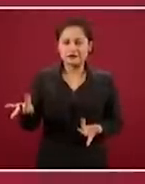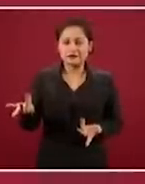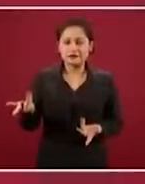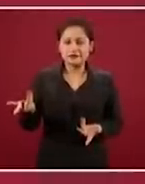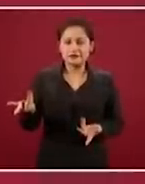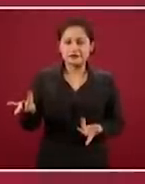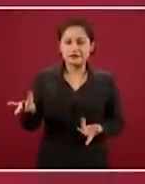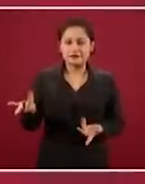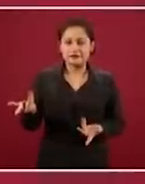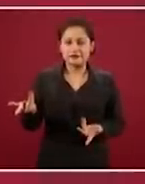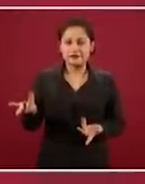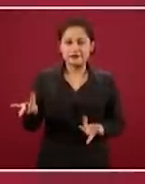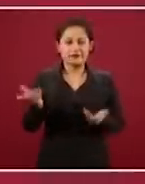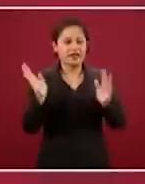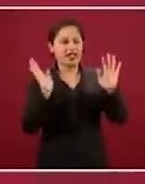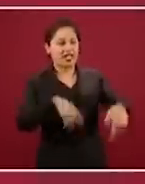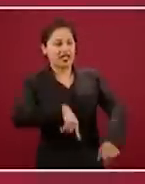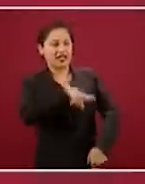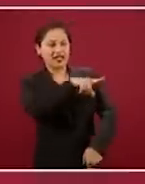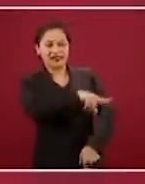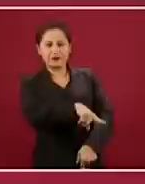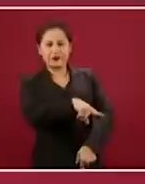eres un tonto si no aprovechas,